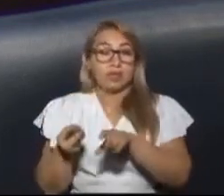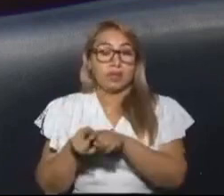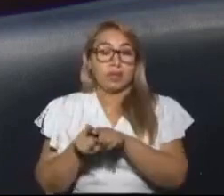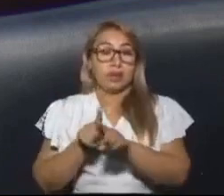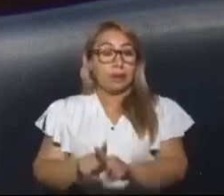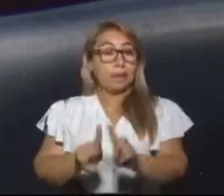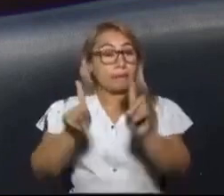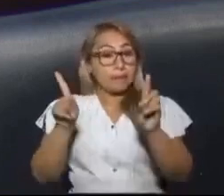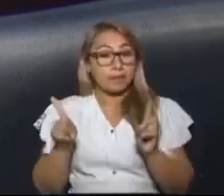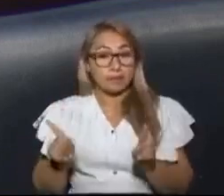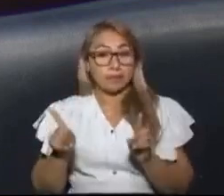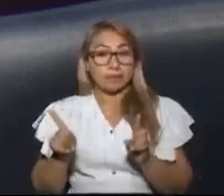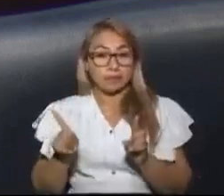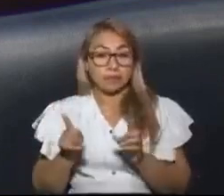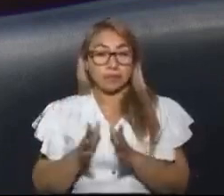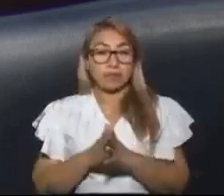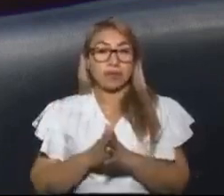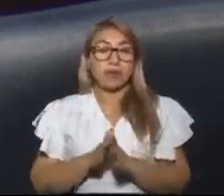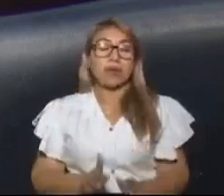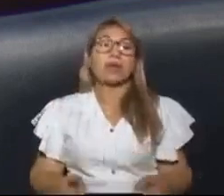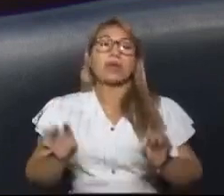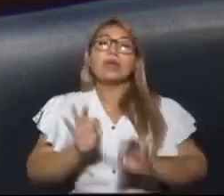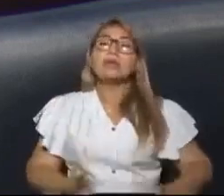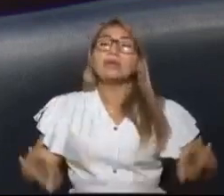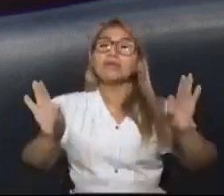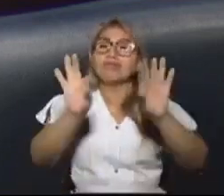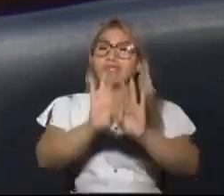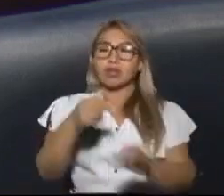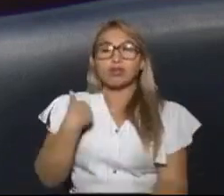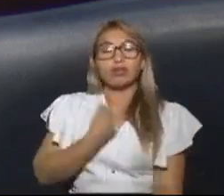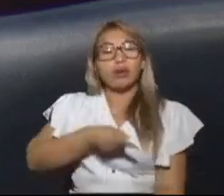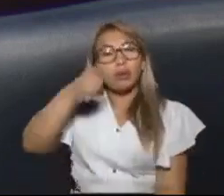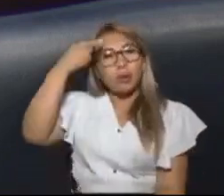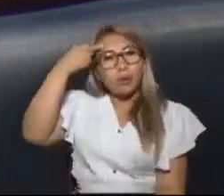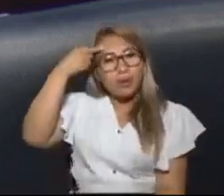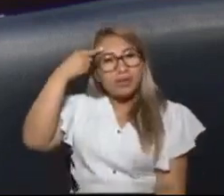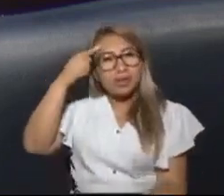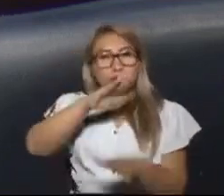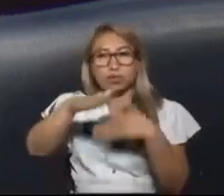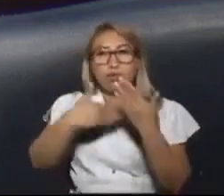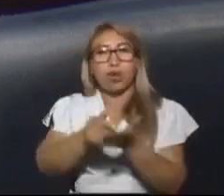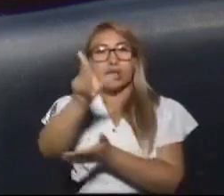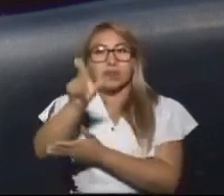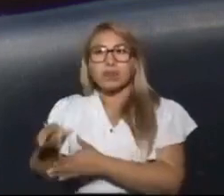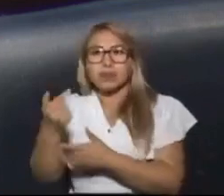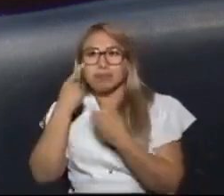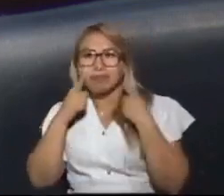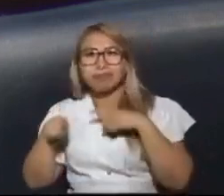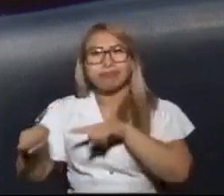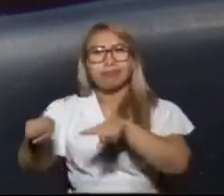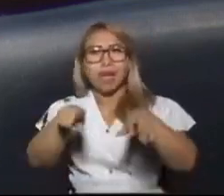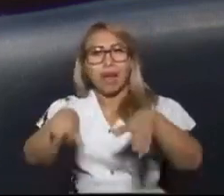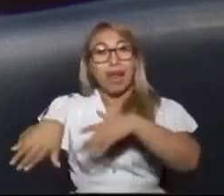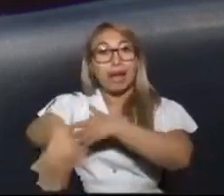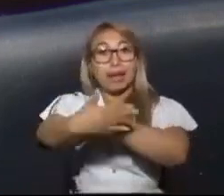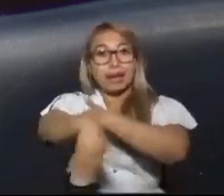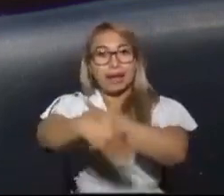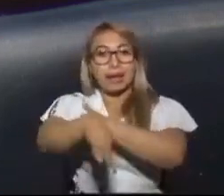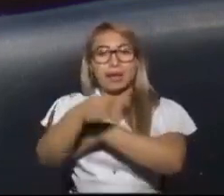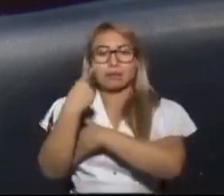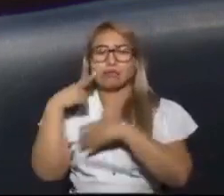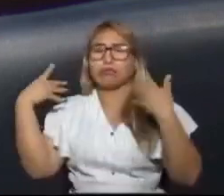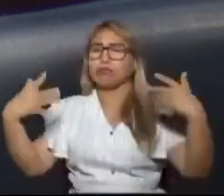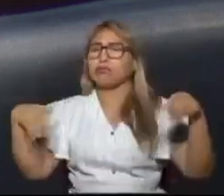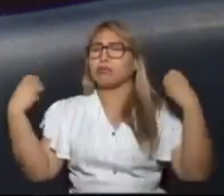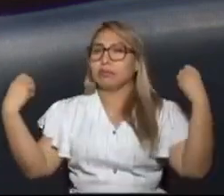puede y debemos pensar en nuestra gente y en las consecuencias que hay en la calle.